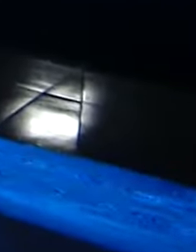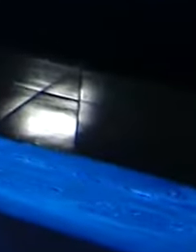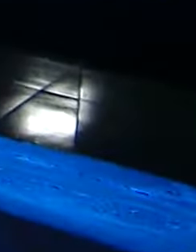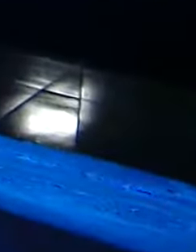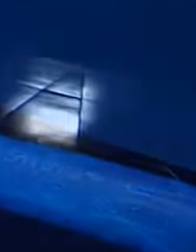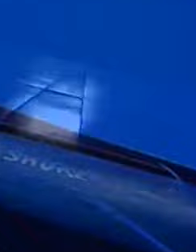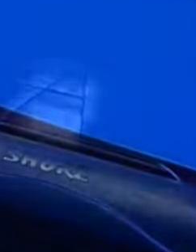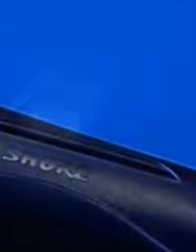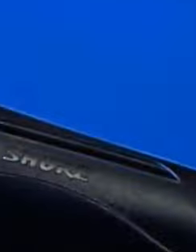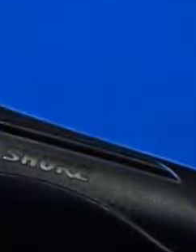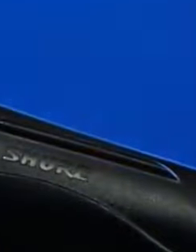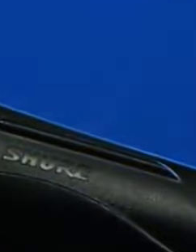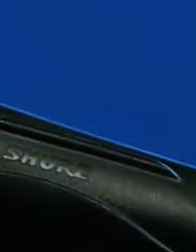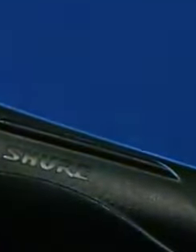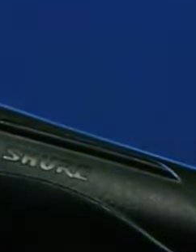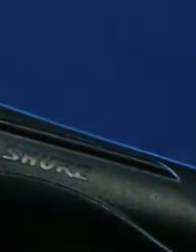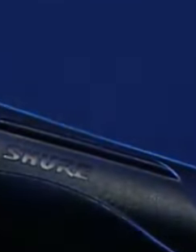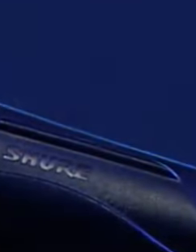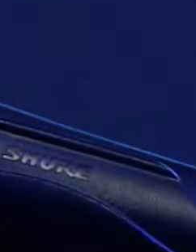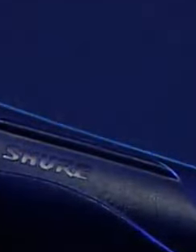me fui.